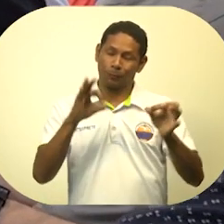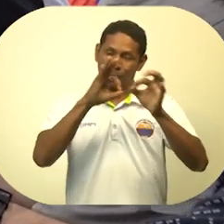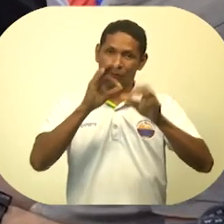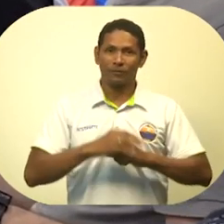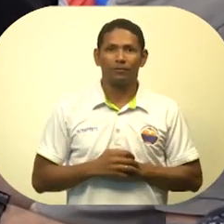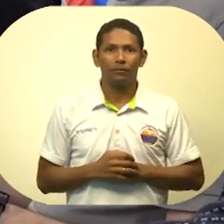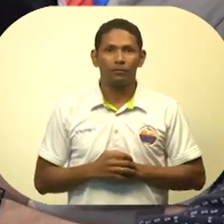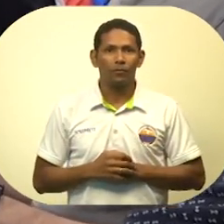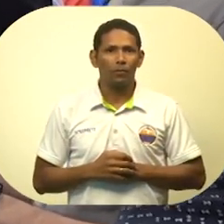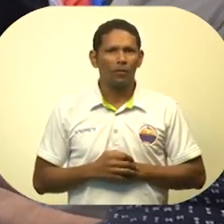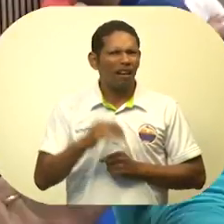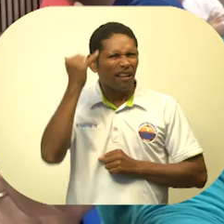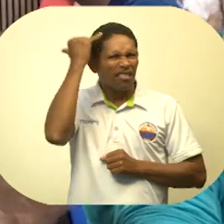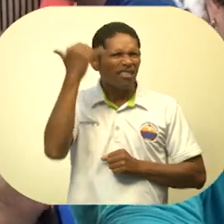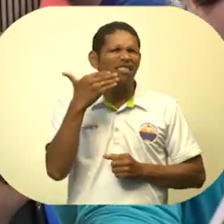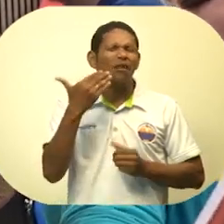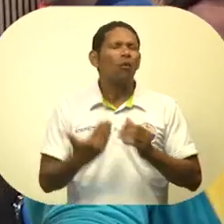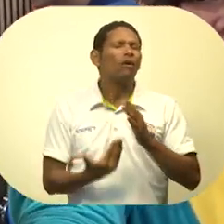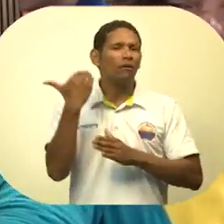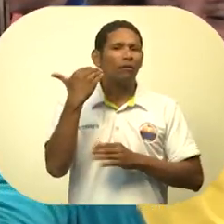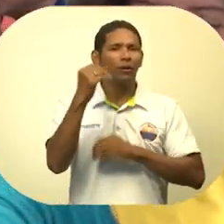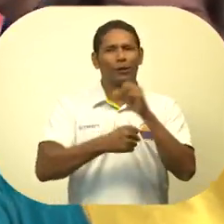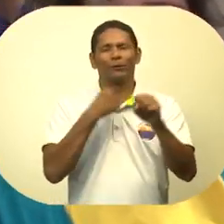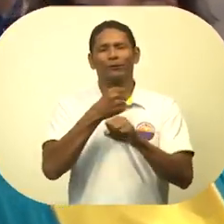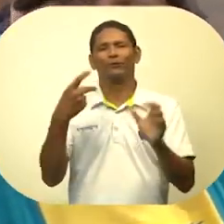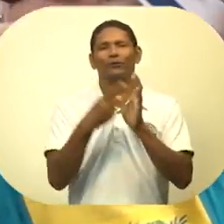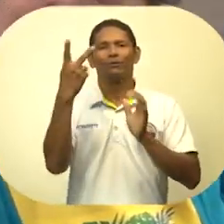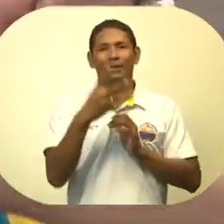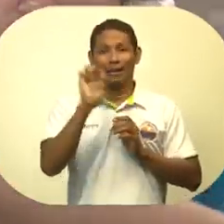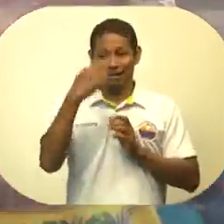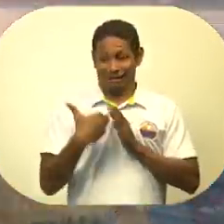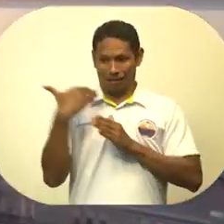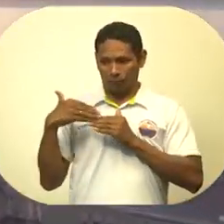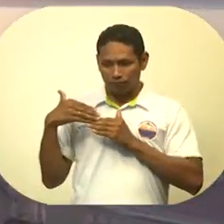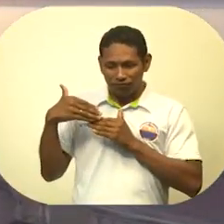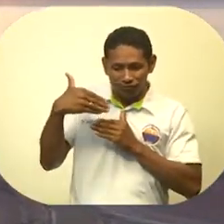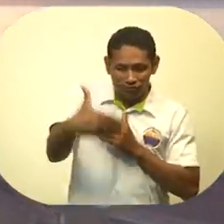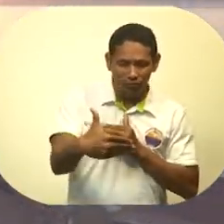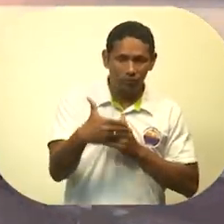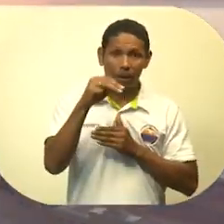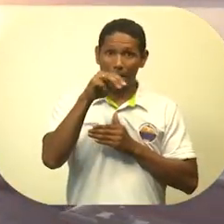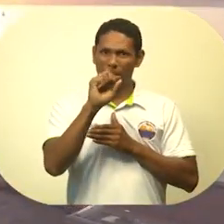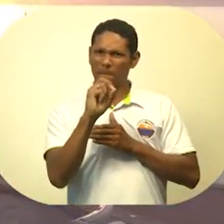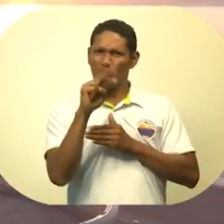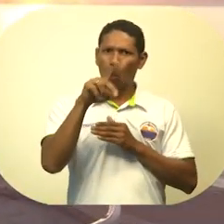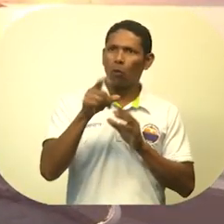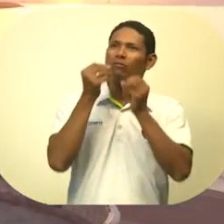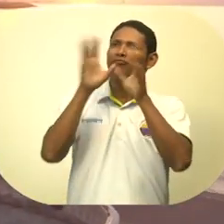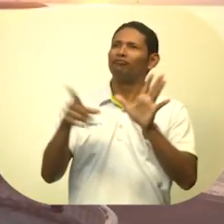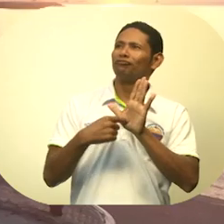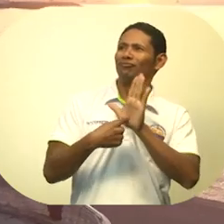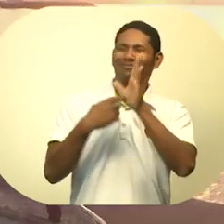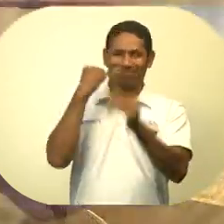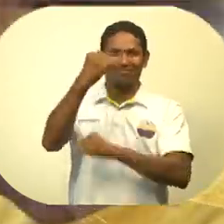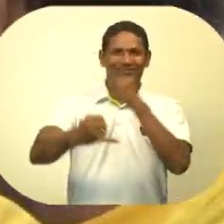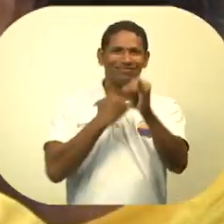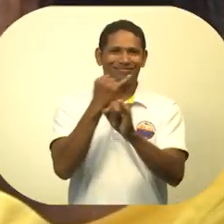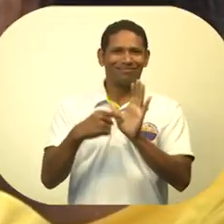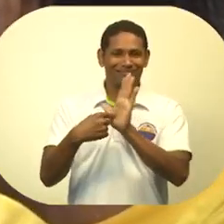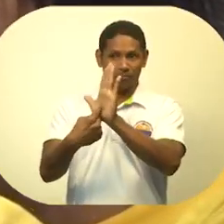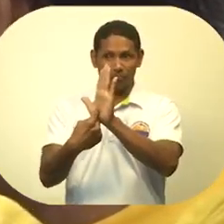iniciativa nació a principios del 2019 ante la necesidad de proyectar a Macondo y todo lo que encierra a nivel nacional e internacional. Por